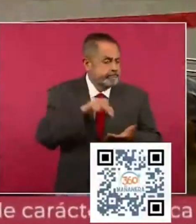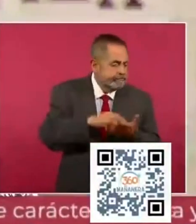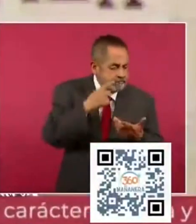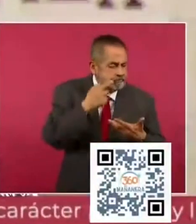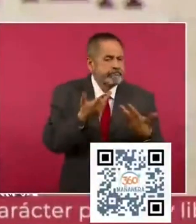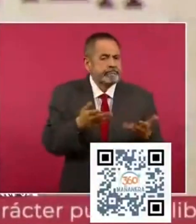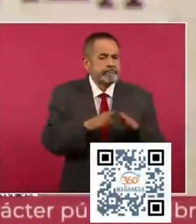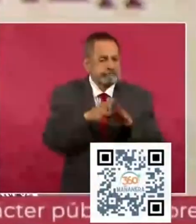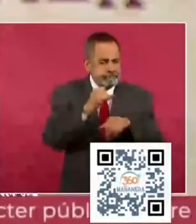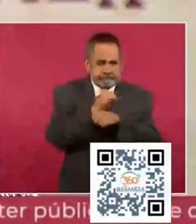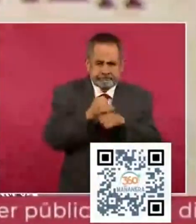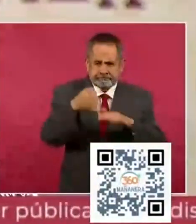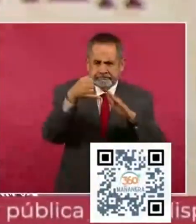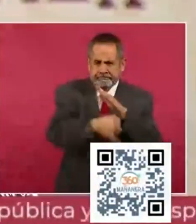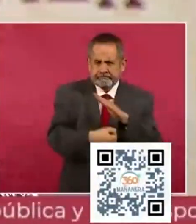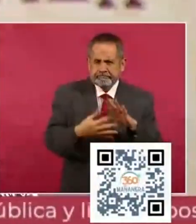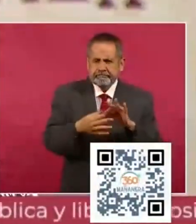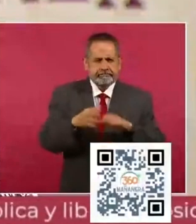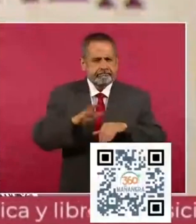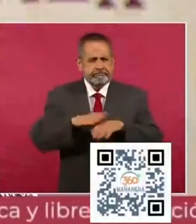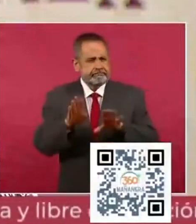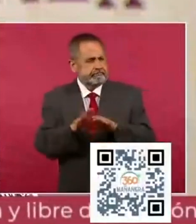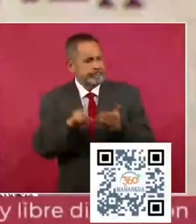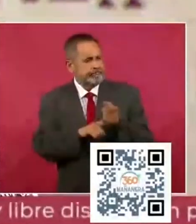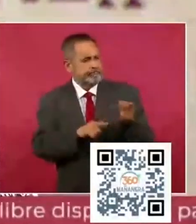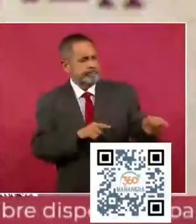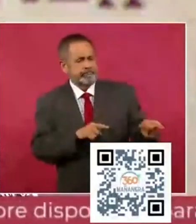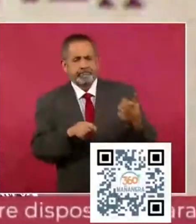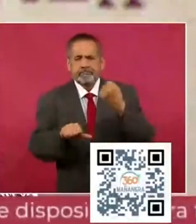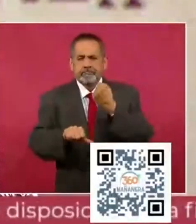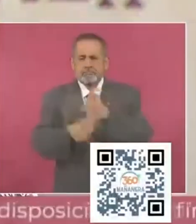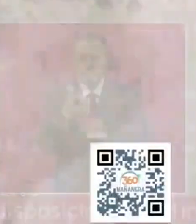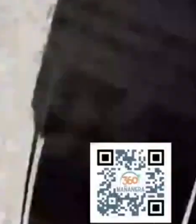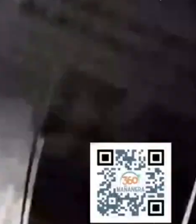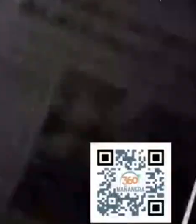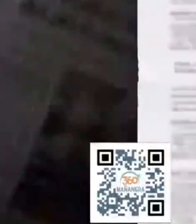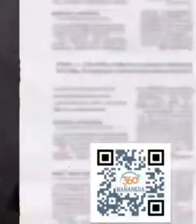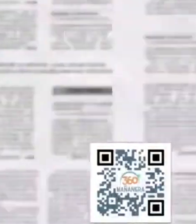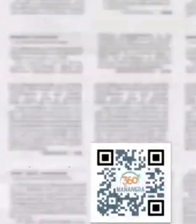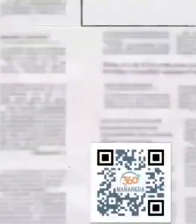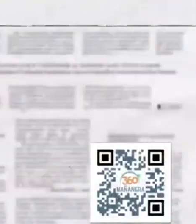saber más de la información sobre estas once empresas